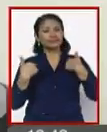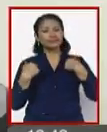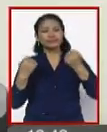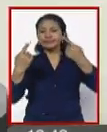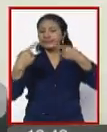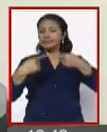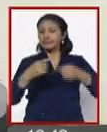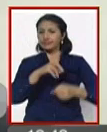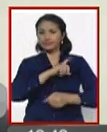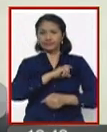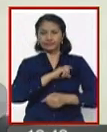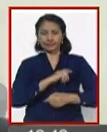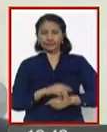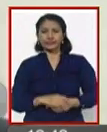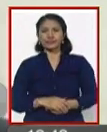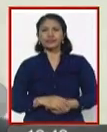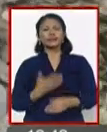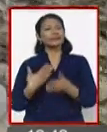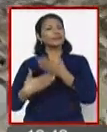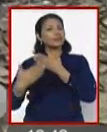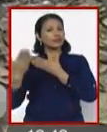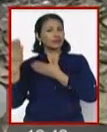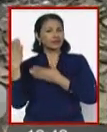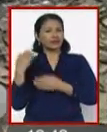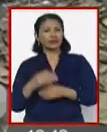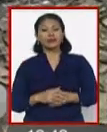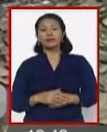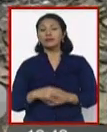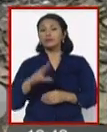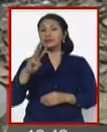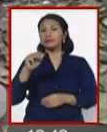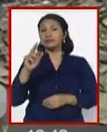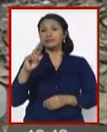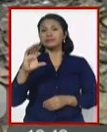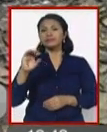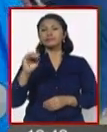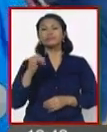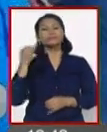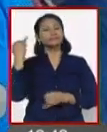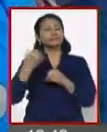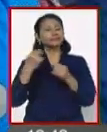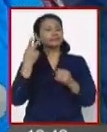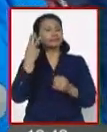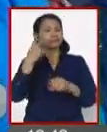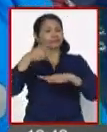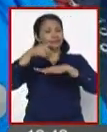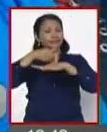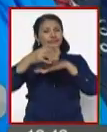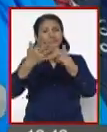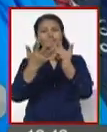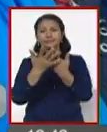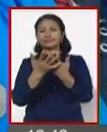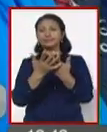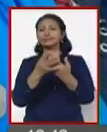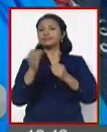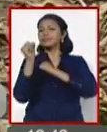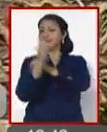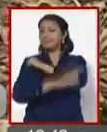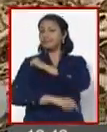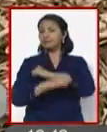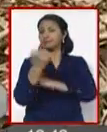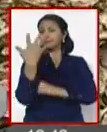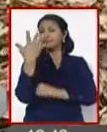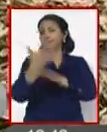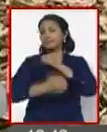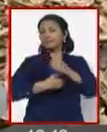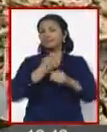tenido enfrentamientos con la policía en ocasiones anteriores. Marco Antonio Gutiérrez, la última vez que fue enviado a la cárcel, se lo sentenció a